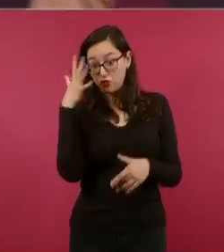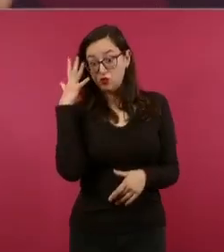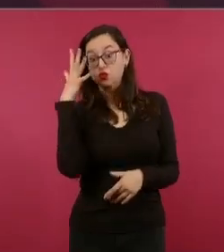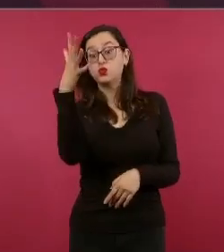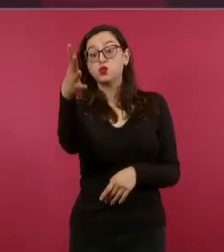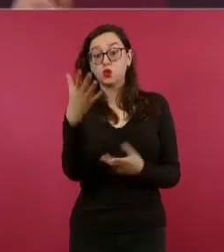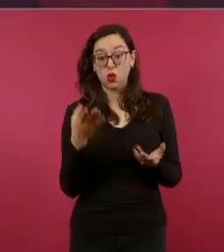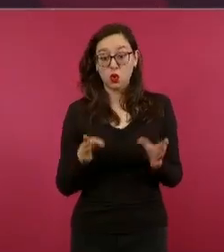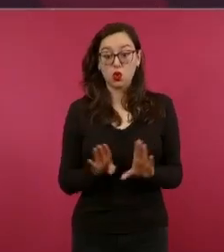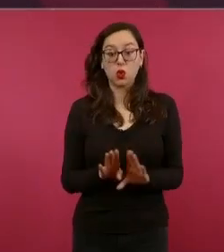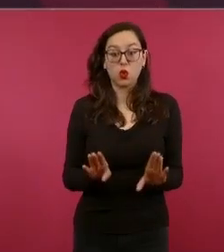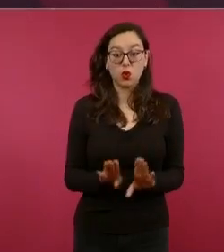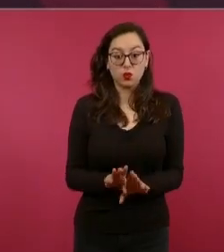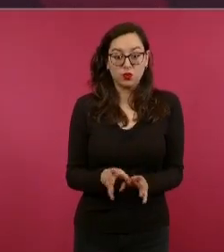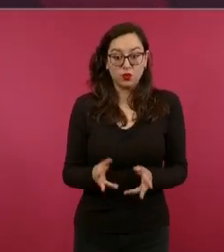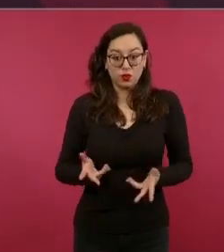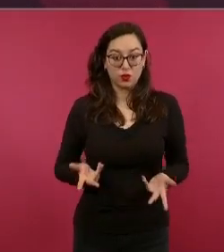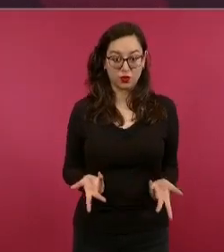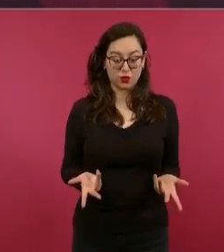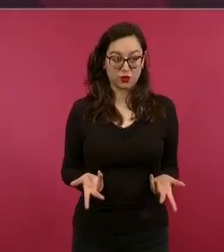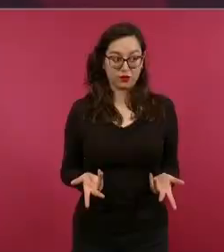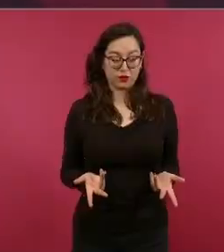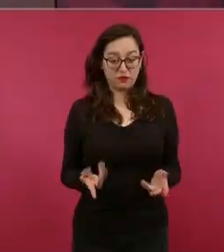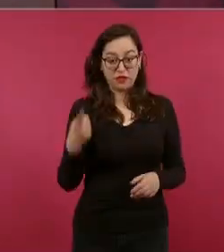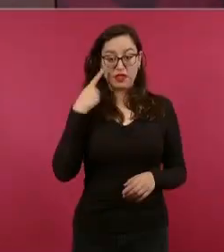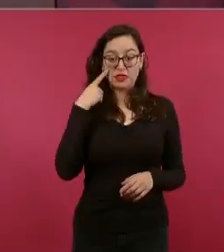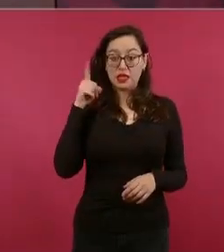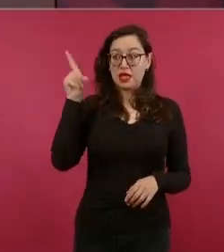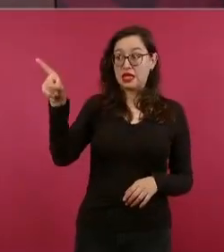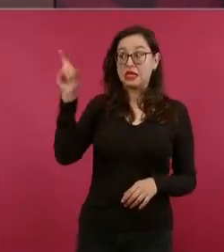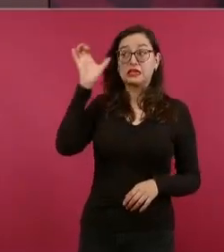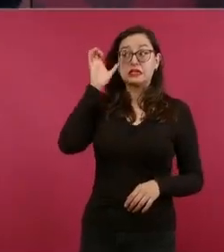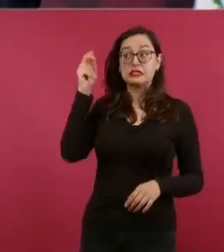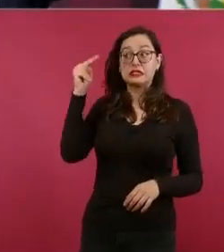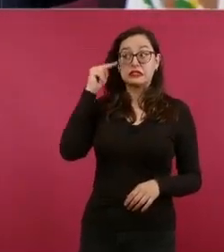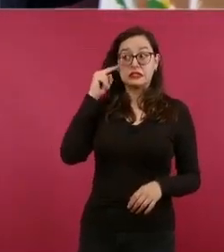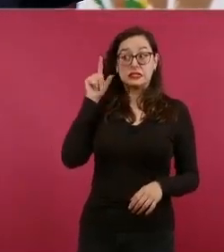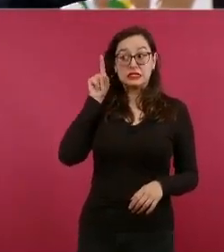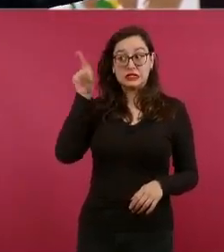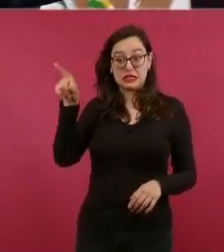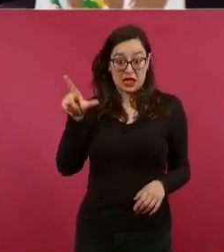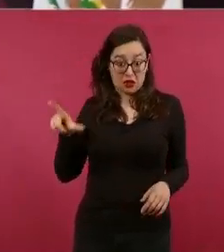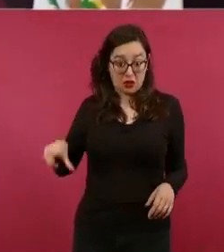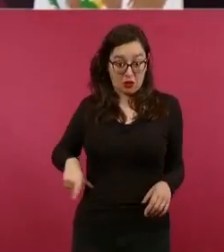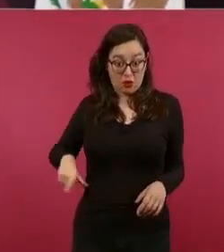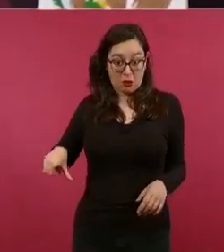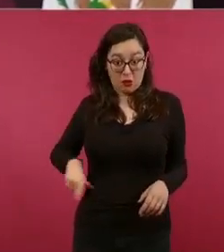al gobierno de China que ellos tienen